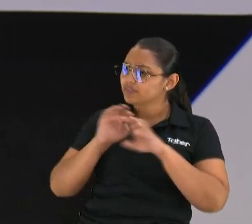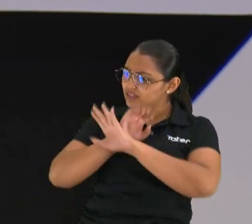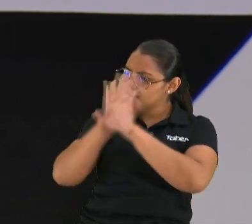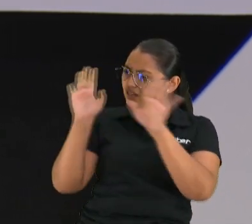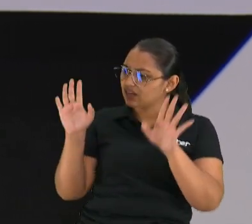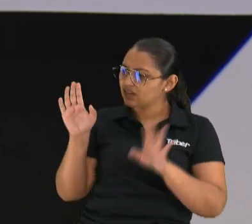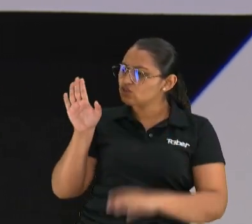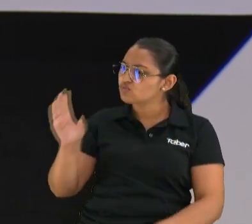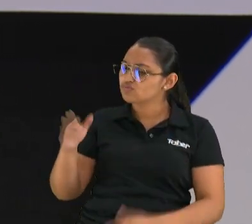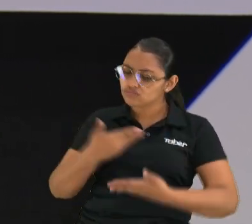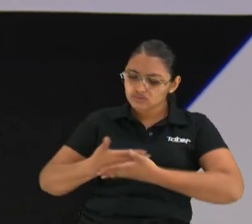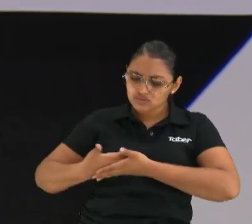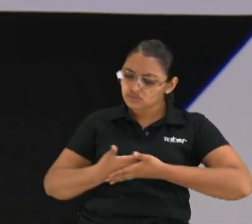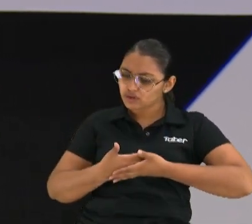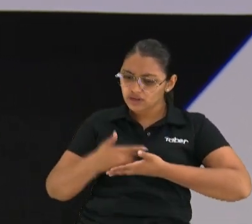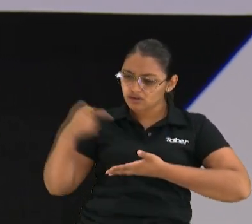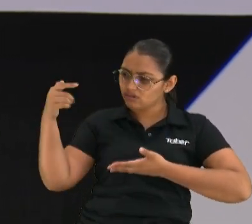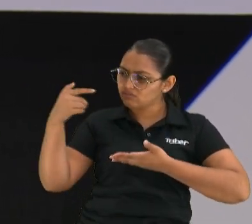enemigo